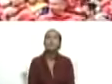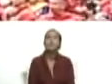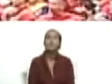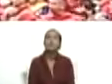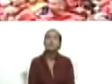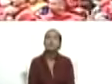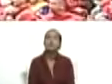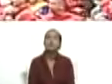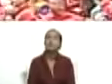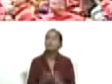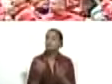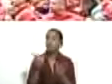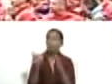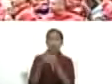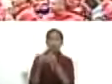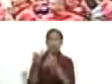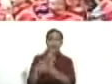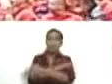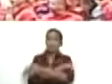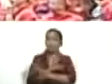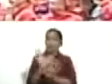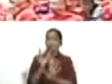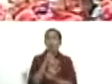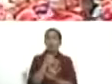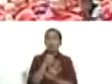A ellos solo los mueve el odio.